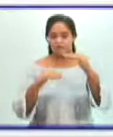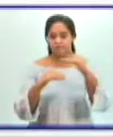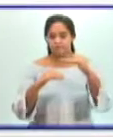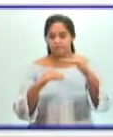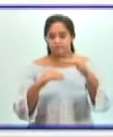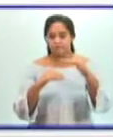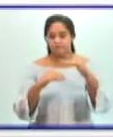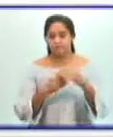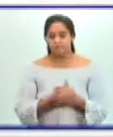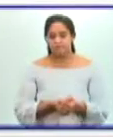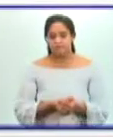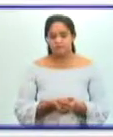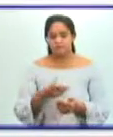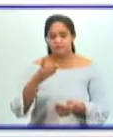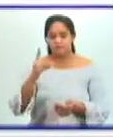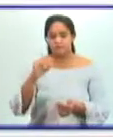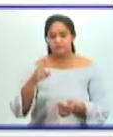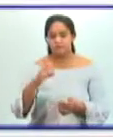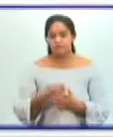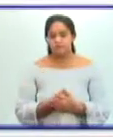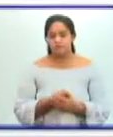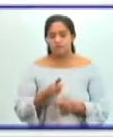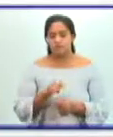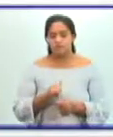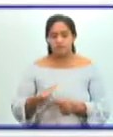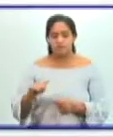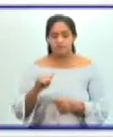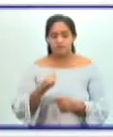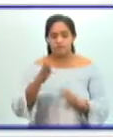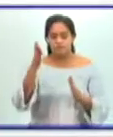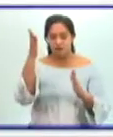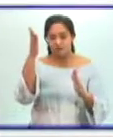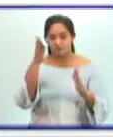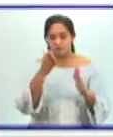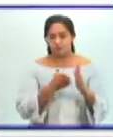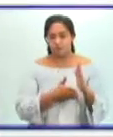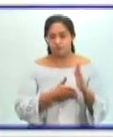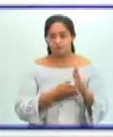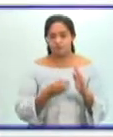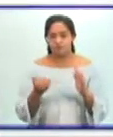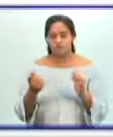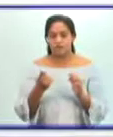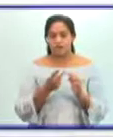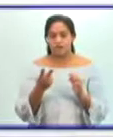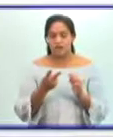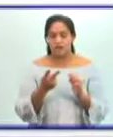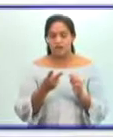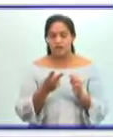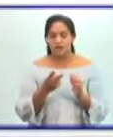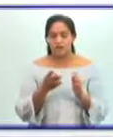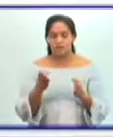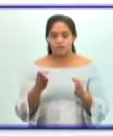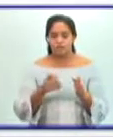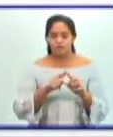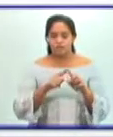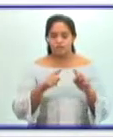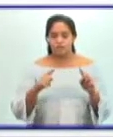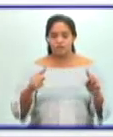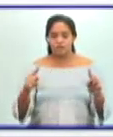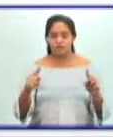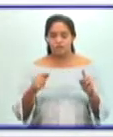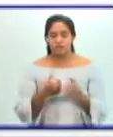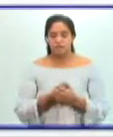segmento DC, y estos a la vez cortan a dos semirrectas que tienen origen